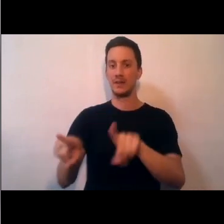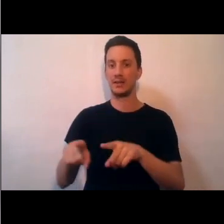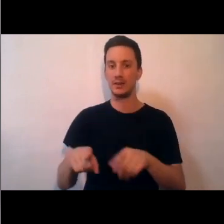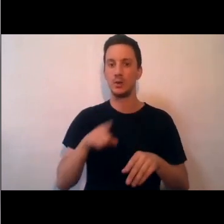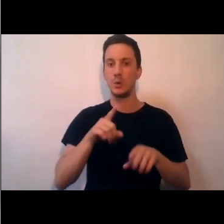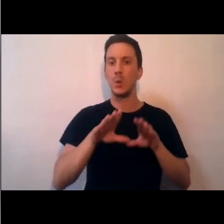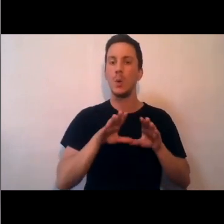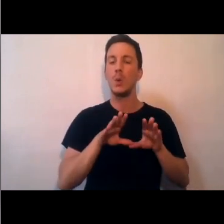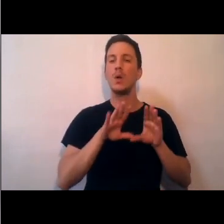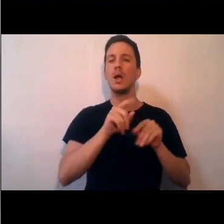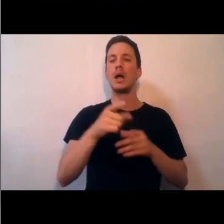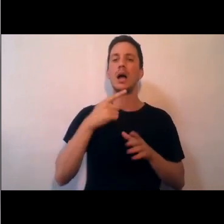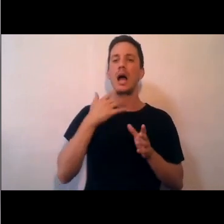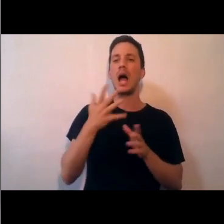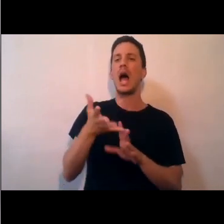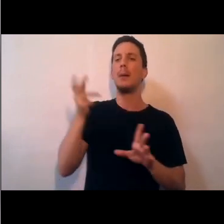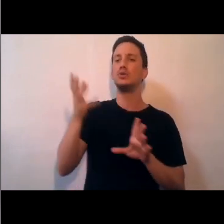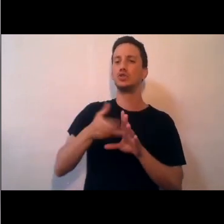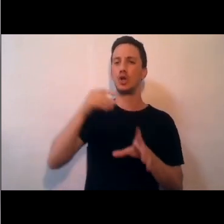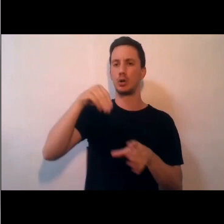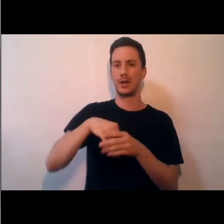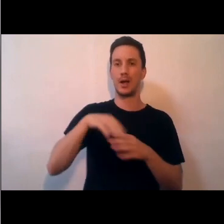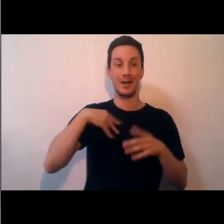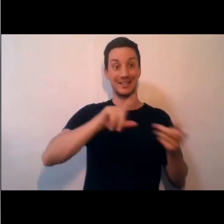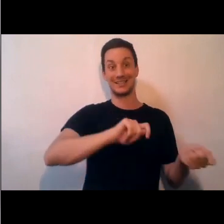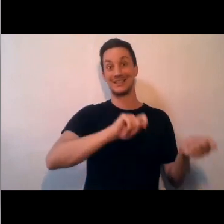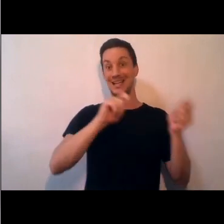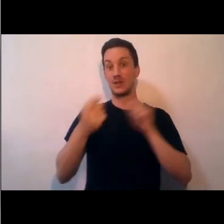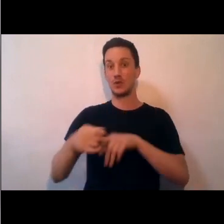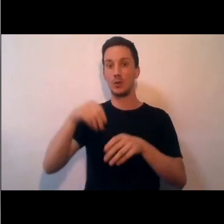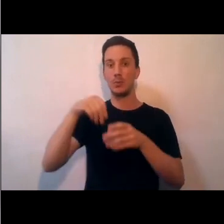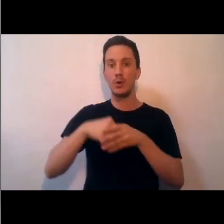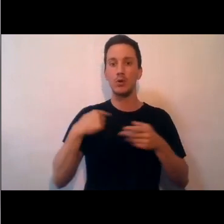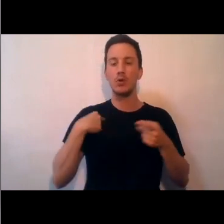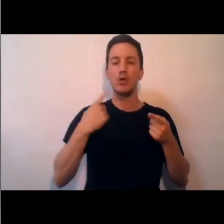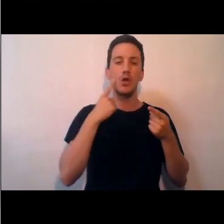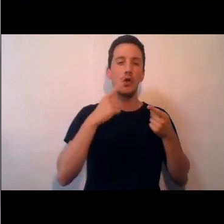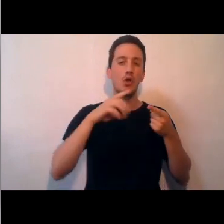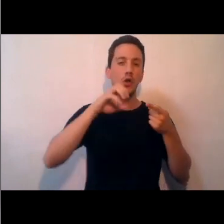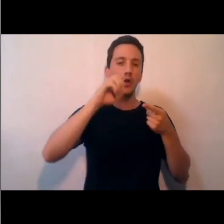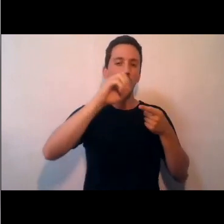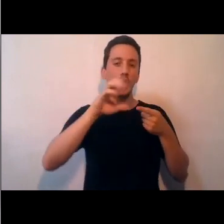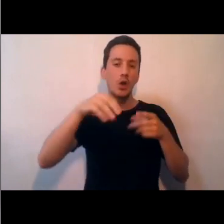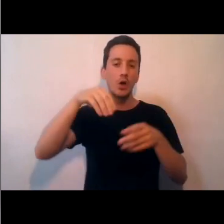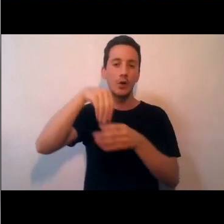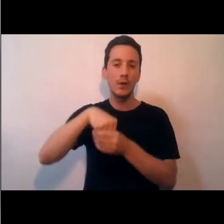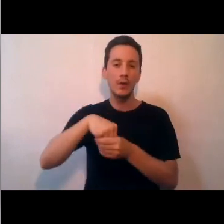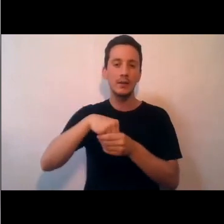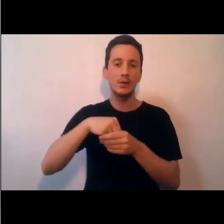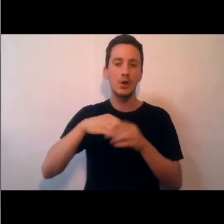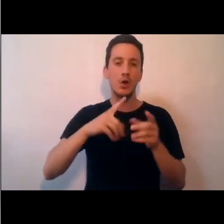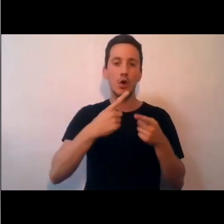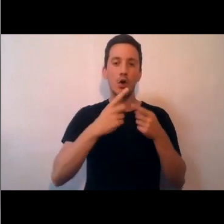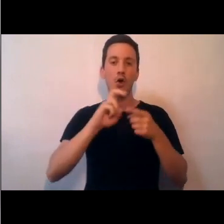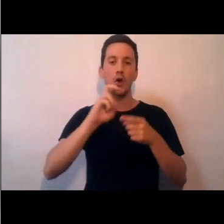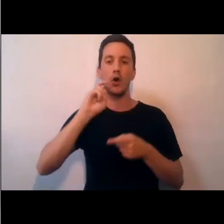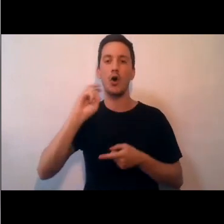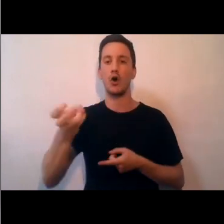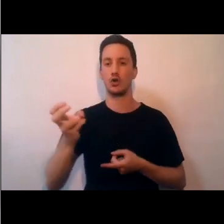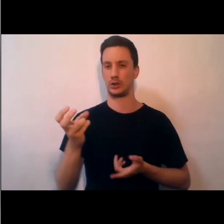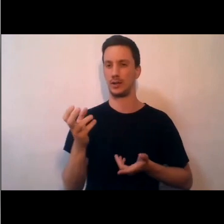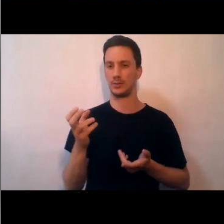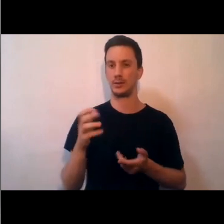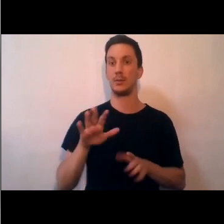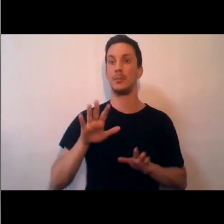¿no? Absorben, hacen que transforman esta luz, esta longitud de onda de la radiación, en otra longitud de onda que